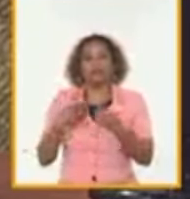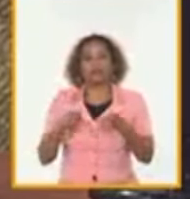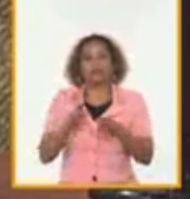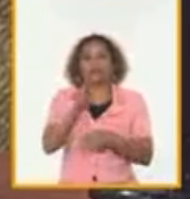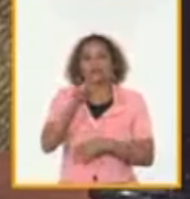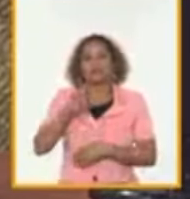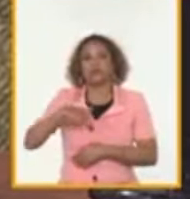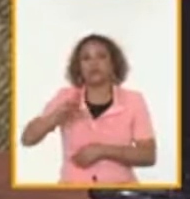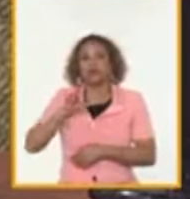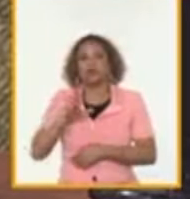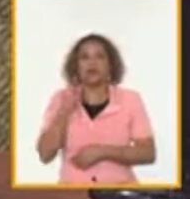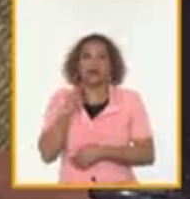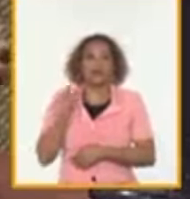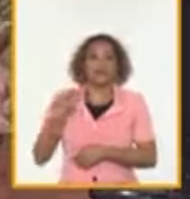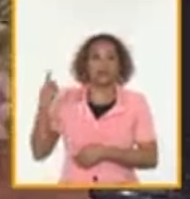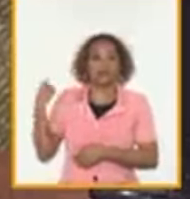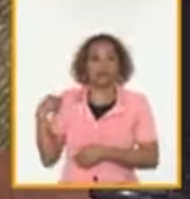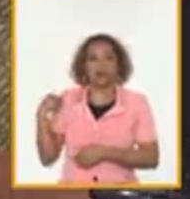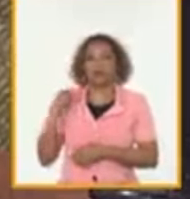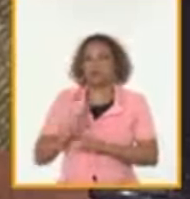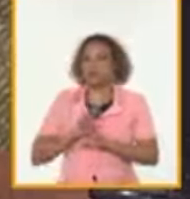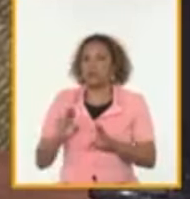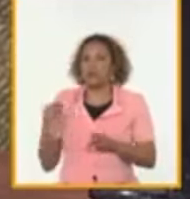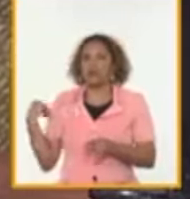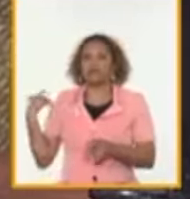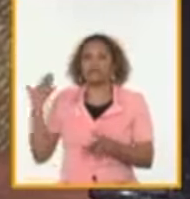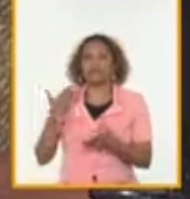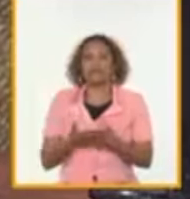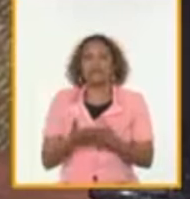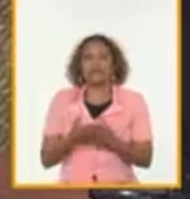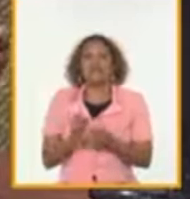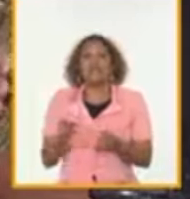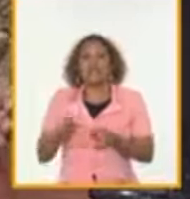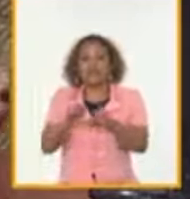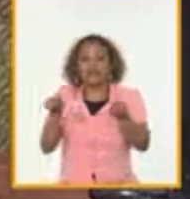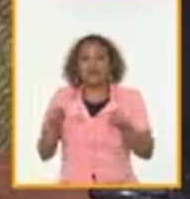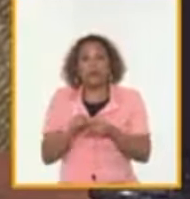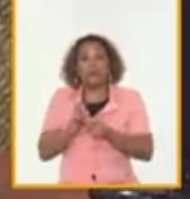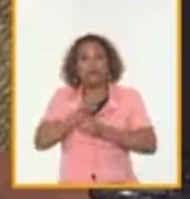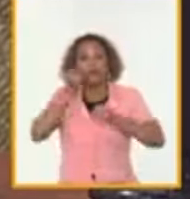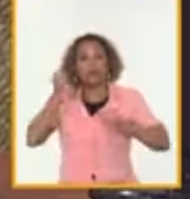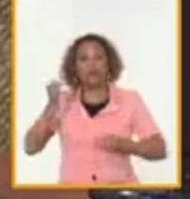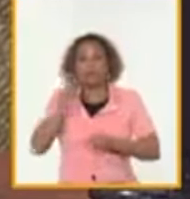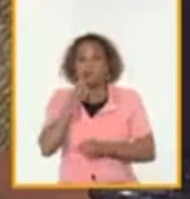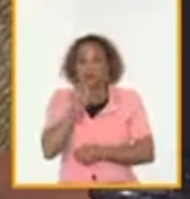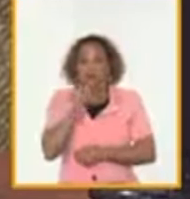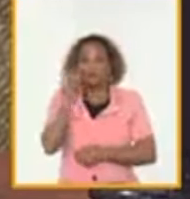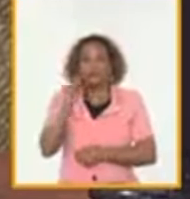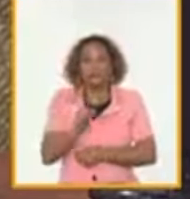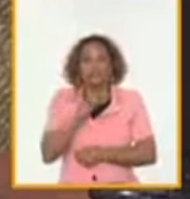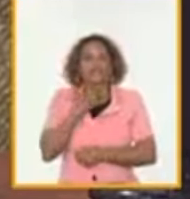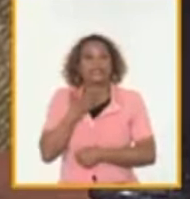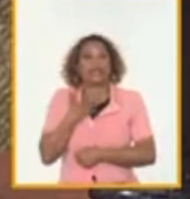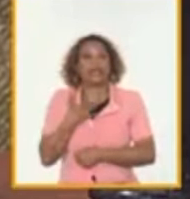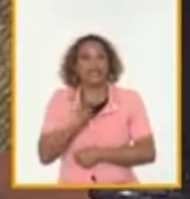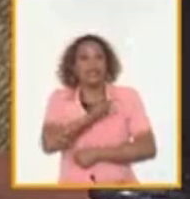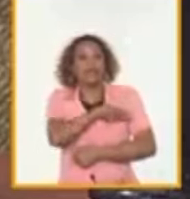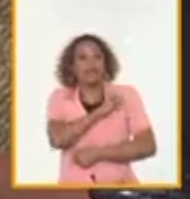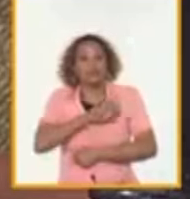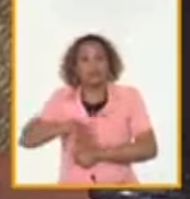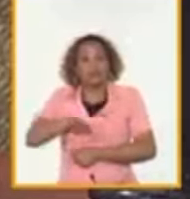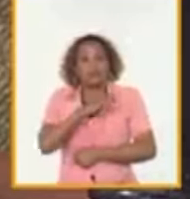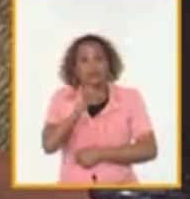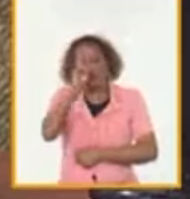julio del año anterior ya les decía el cuerpo de guardia que es un gran anhelo de todos los villac lareños de ese propio